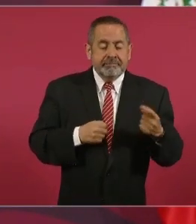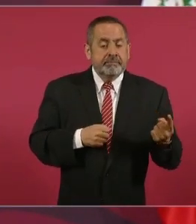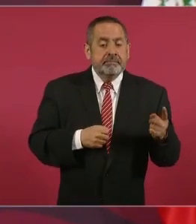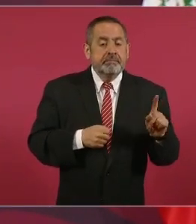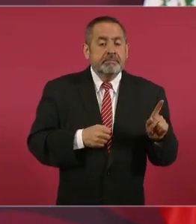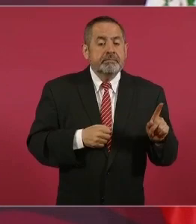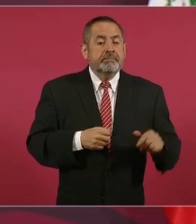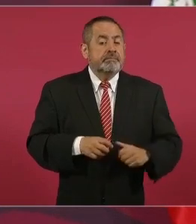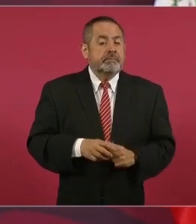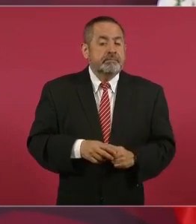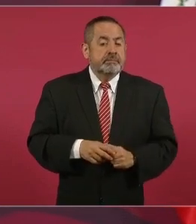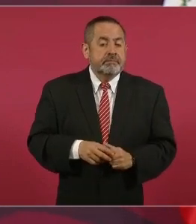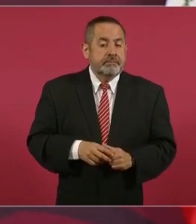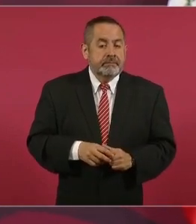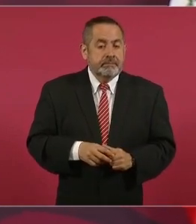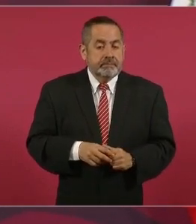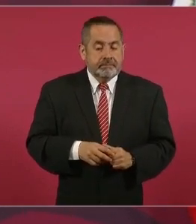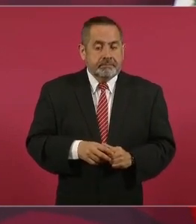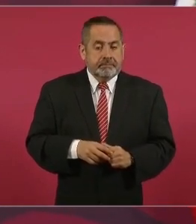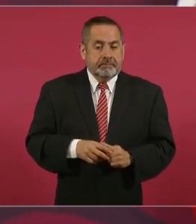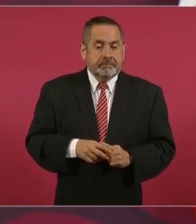con